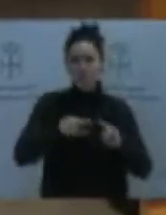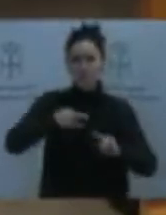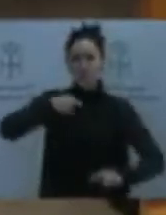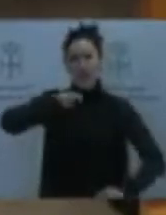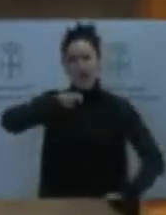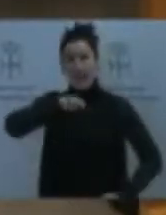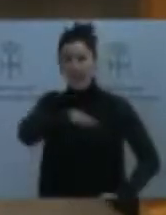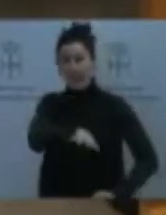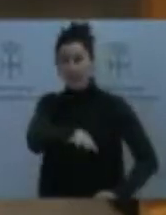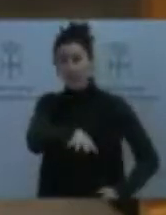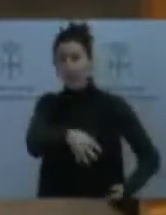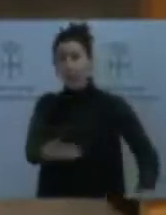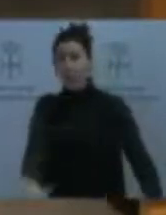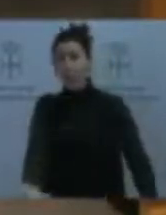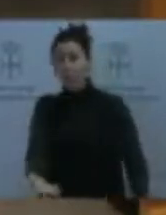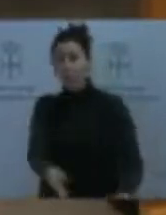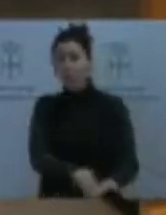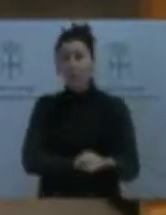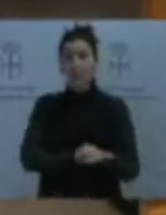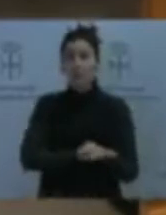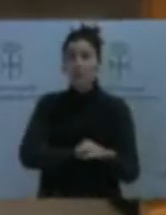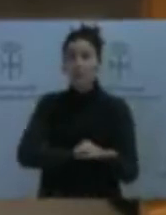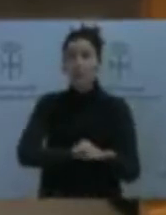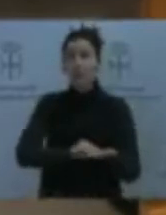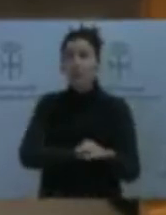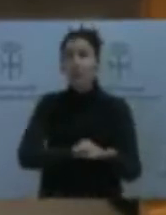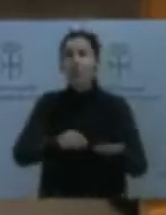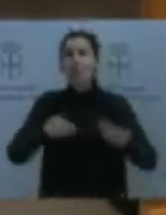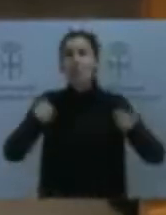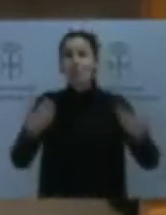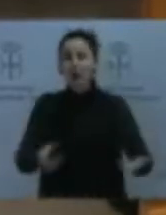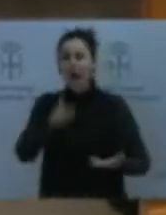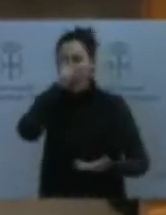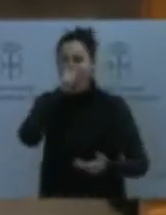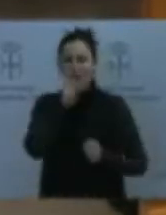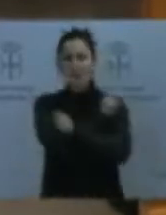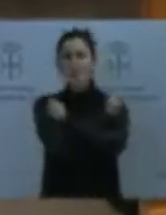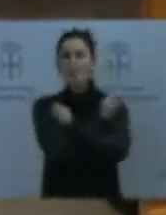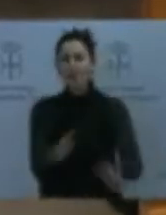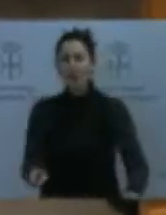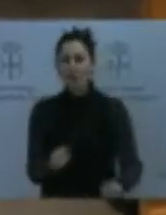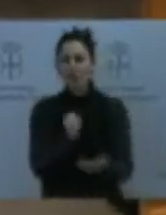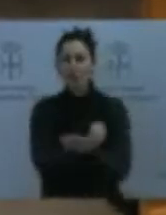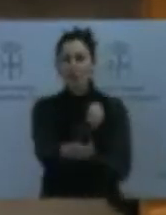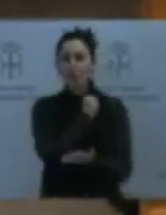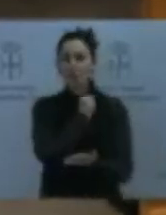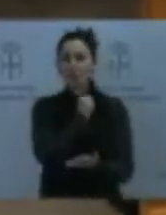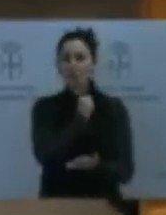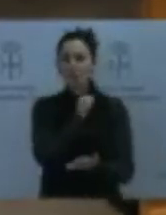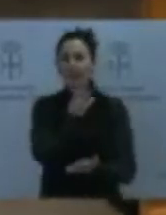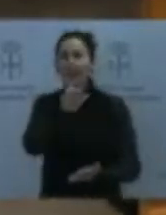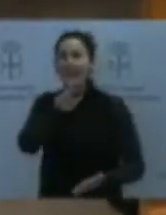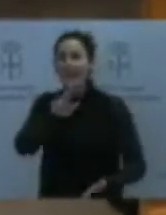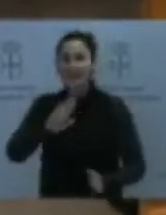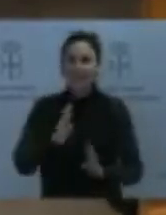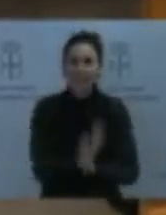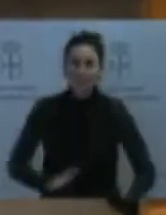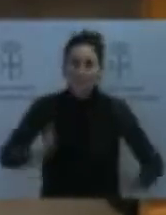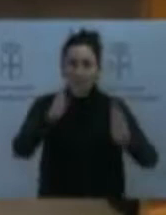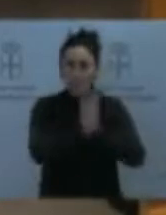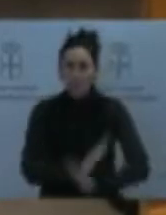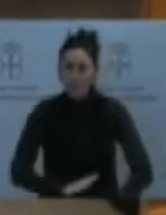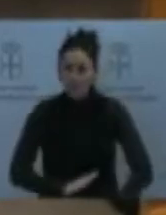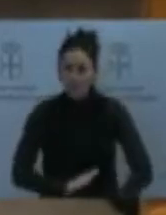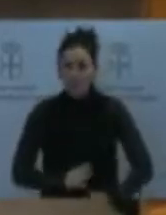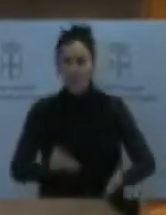aquellos que en el año de mayores pérdidas tuvieron los mayores bonos? Aplicar un ERE. Aplicar un ERE. Los ERE que no han funcionado en 10